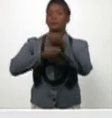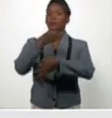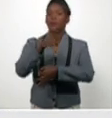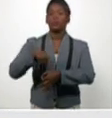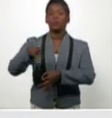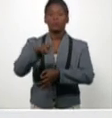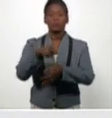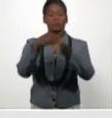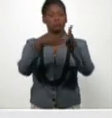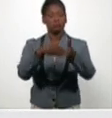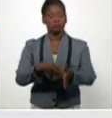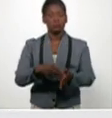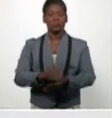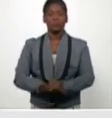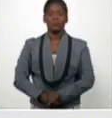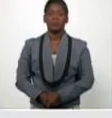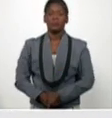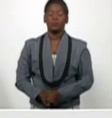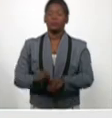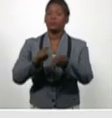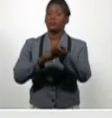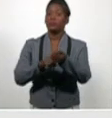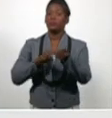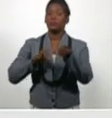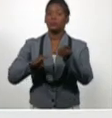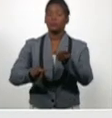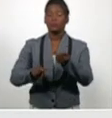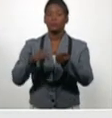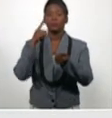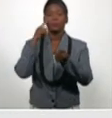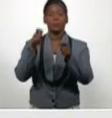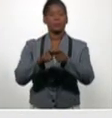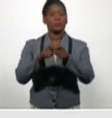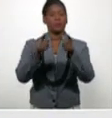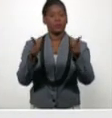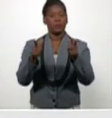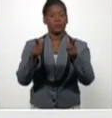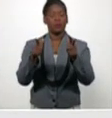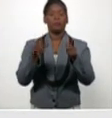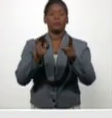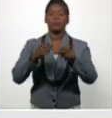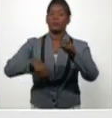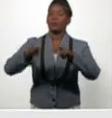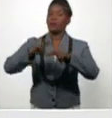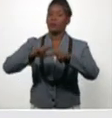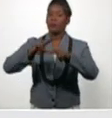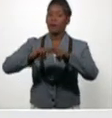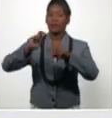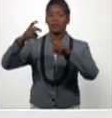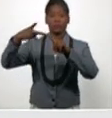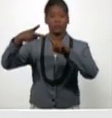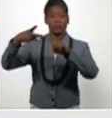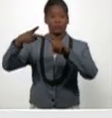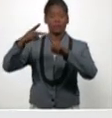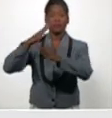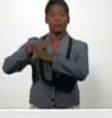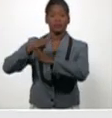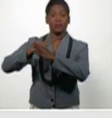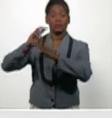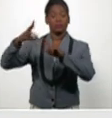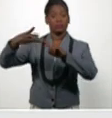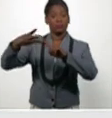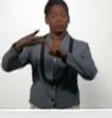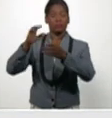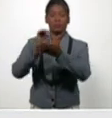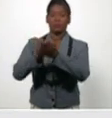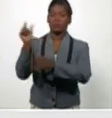transmisiones. Las provincias con mayores cifras de contagio en esta jornada: La Habana, Santiago de Cuba y Mayabeque. Pero usted va a tener más información,